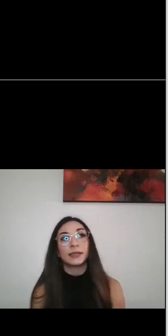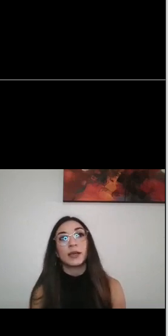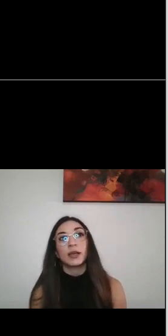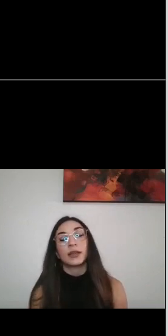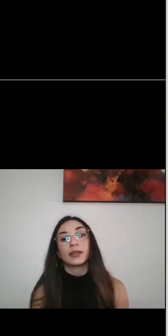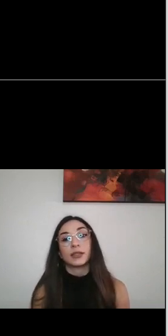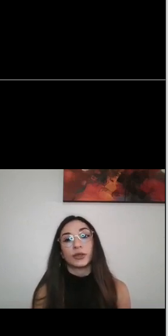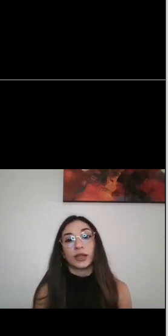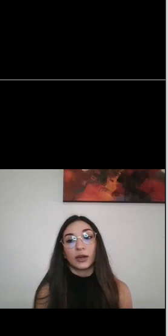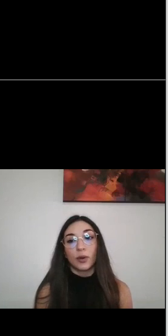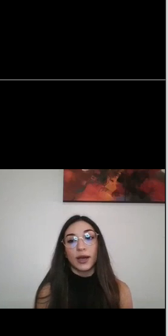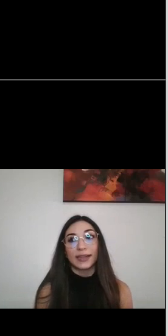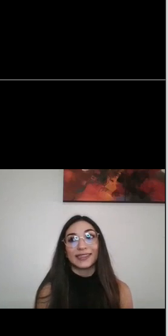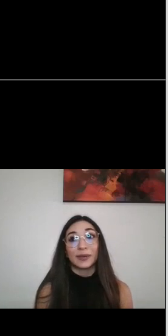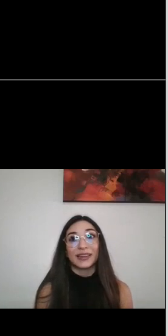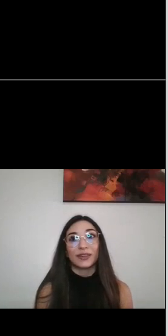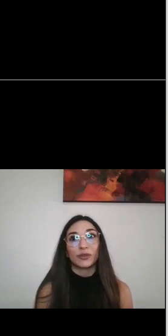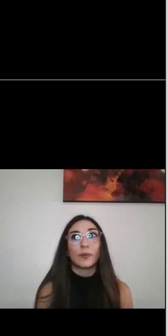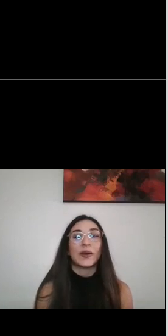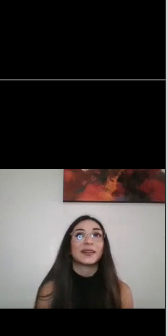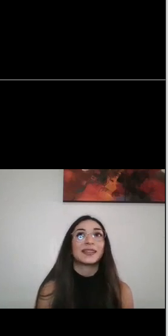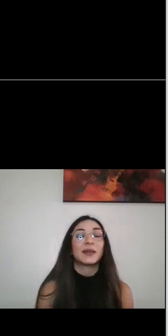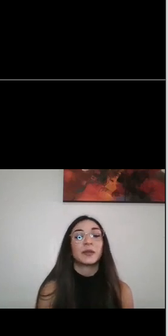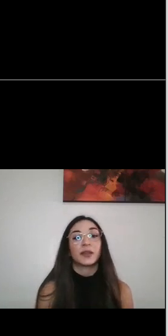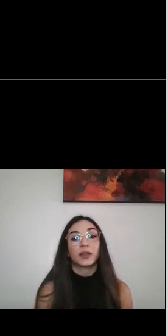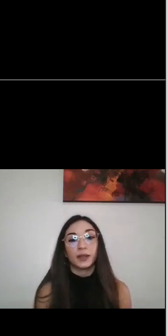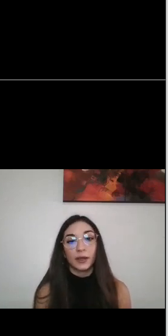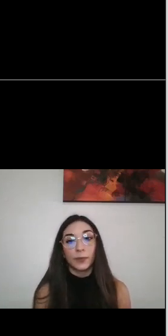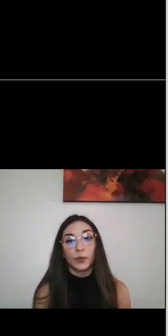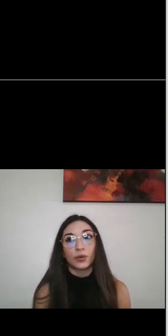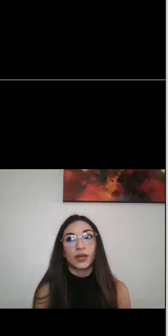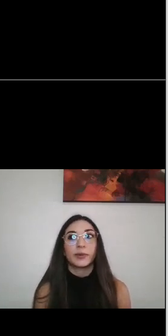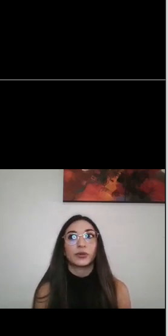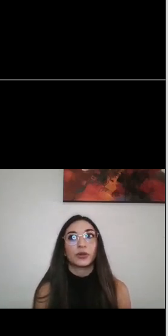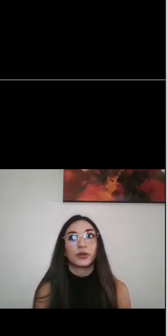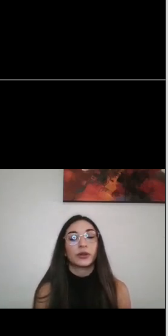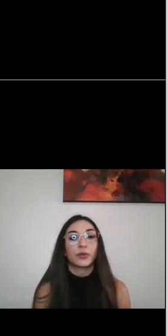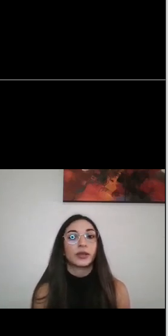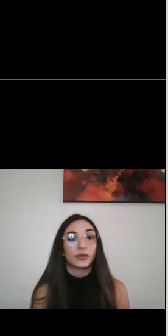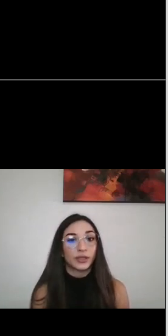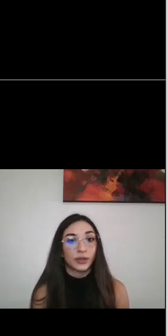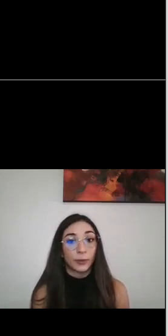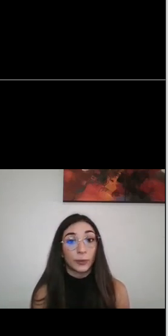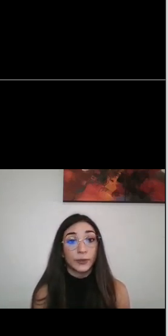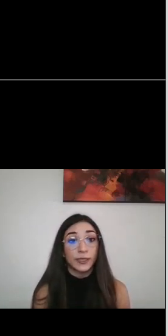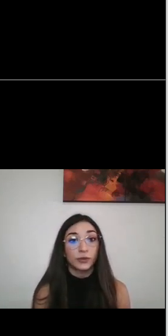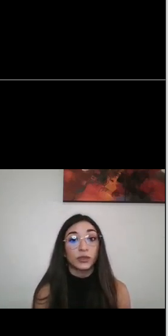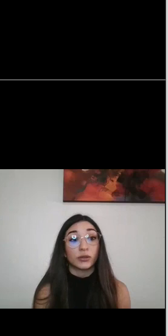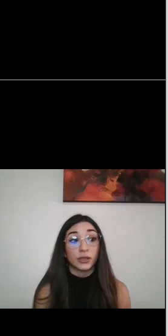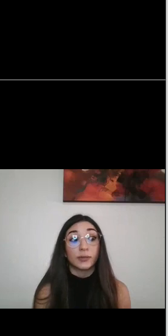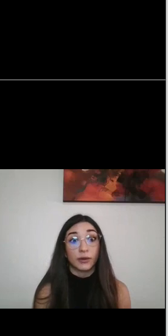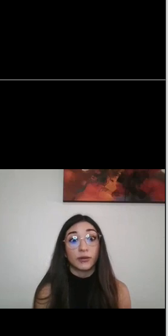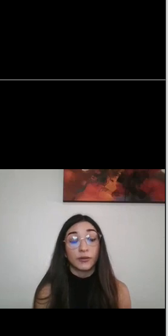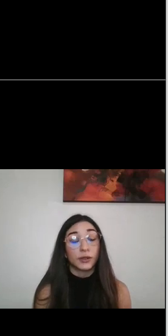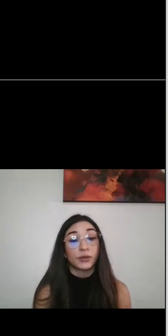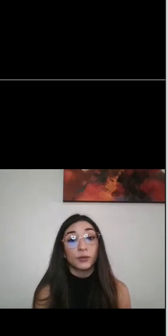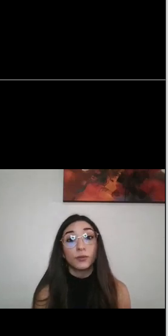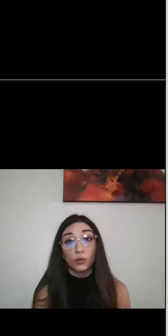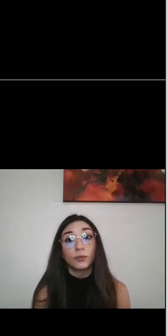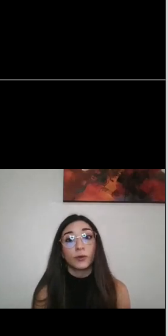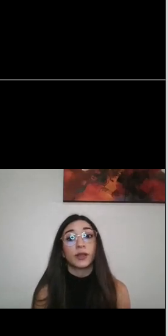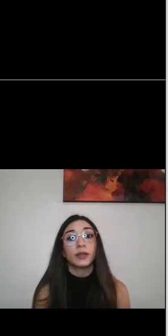cruciales de adquisición del lenguaje, está pasando más de la mitad del tiempo con una disminución entre un 40 y un 60%. Entonces va a haber una